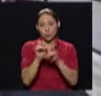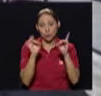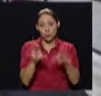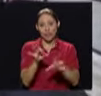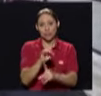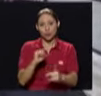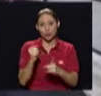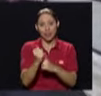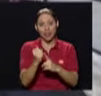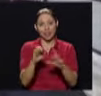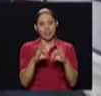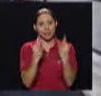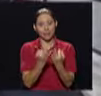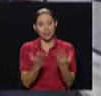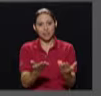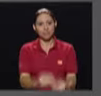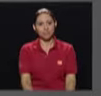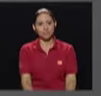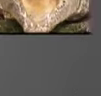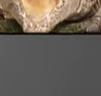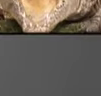sociedad y a las familias mismas.